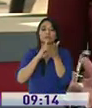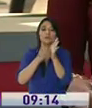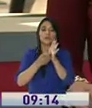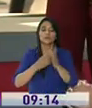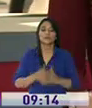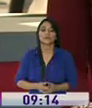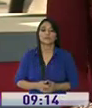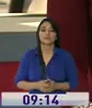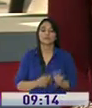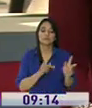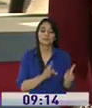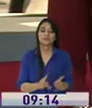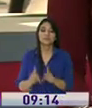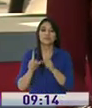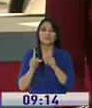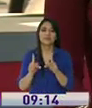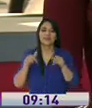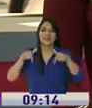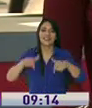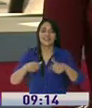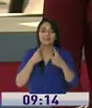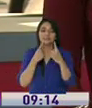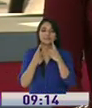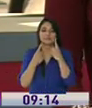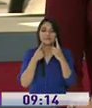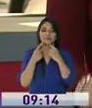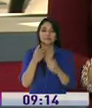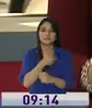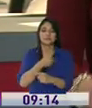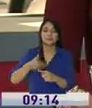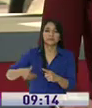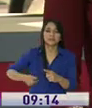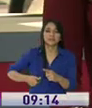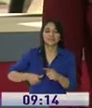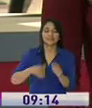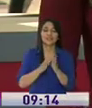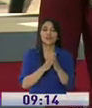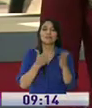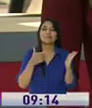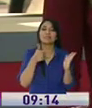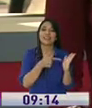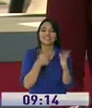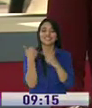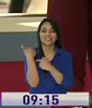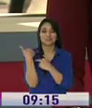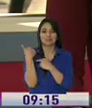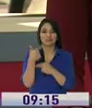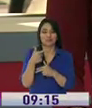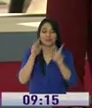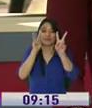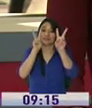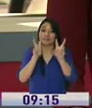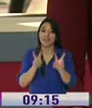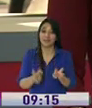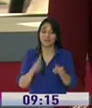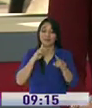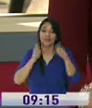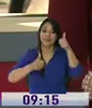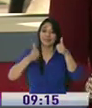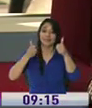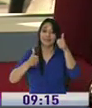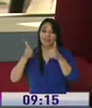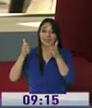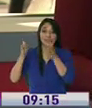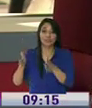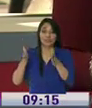los preparativos de lo que será el diálogo presidencial que impulsa Diario El Comercio. Los grandes temas a abordar por los candidatos están siendo